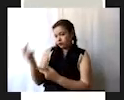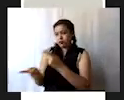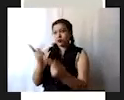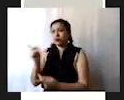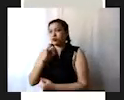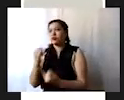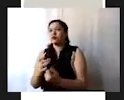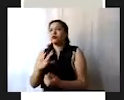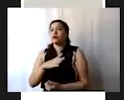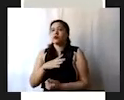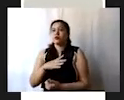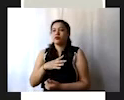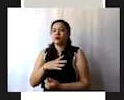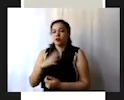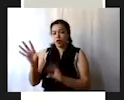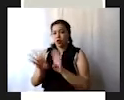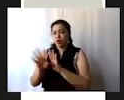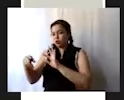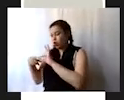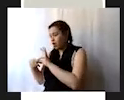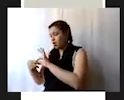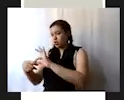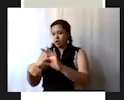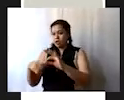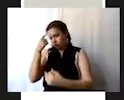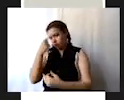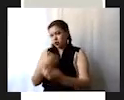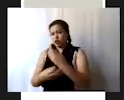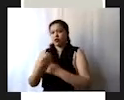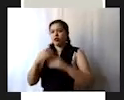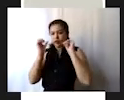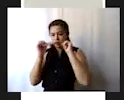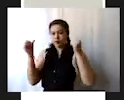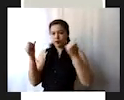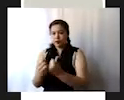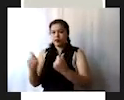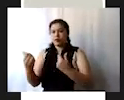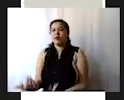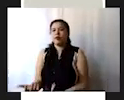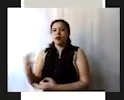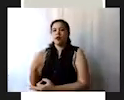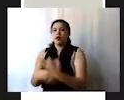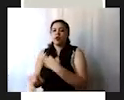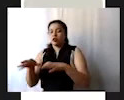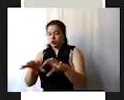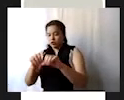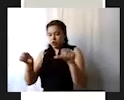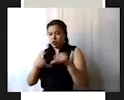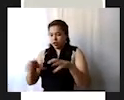que sean una hoja de ruta para todas las organizaciones y todos los